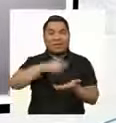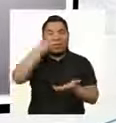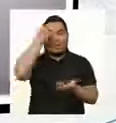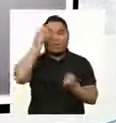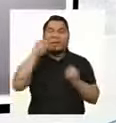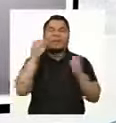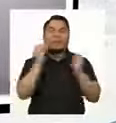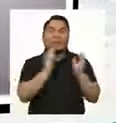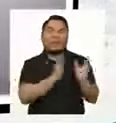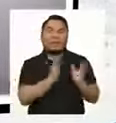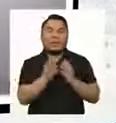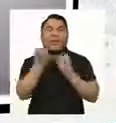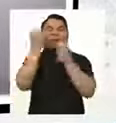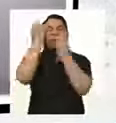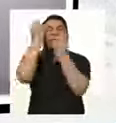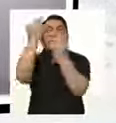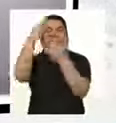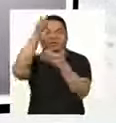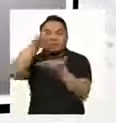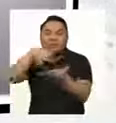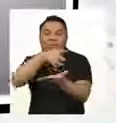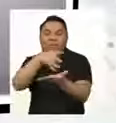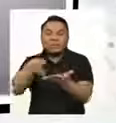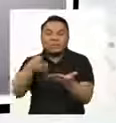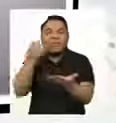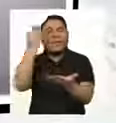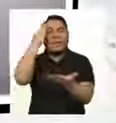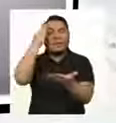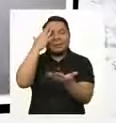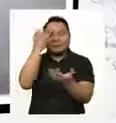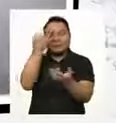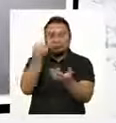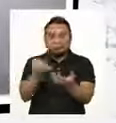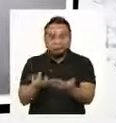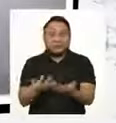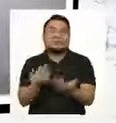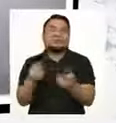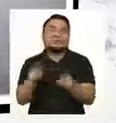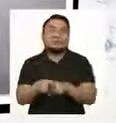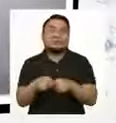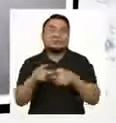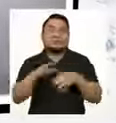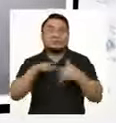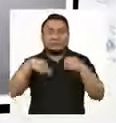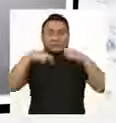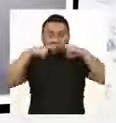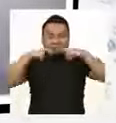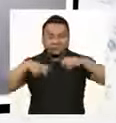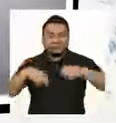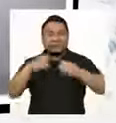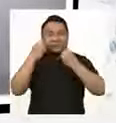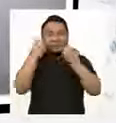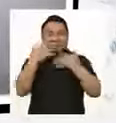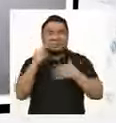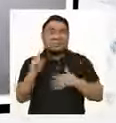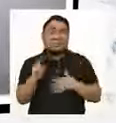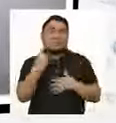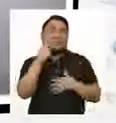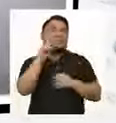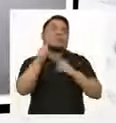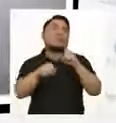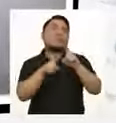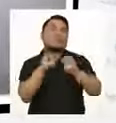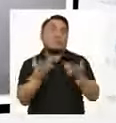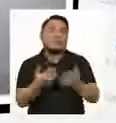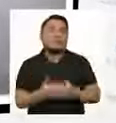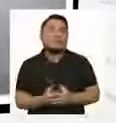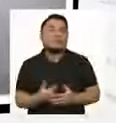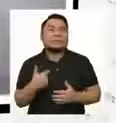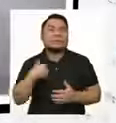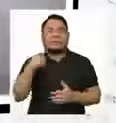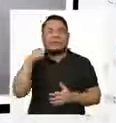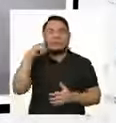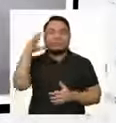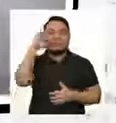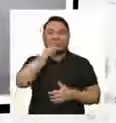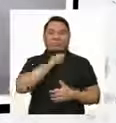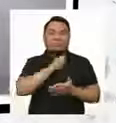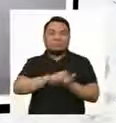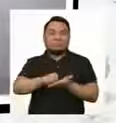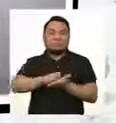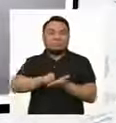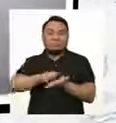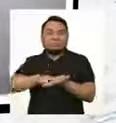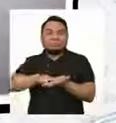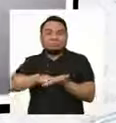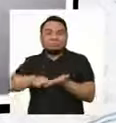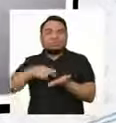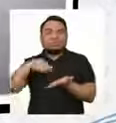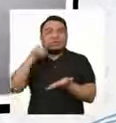a organizar datos en tablas de frecuencias, inicié organizando los datos de la primera pregunta y por descuido borré algunos